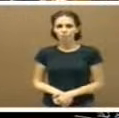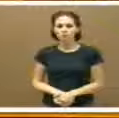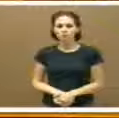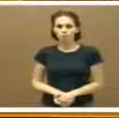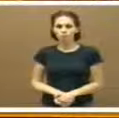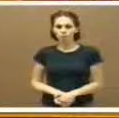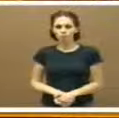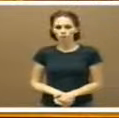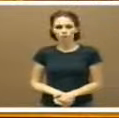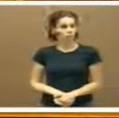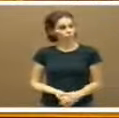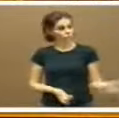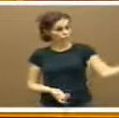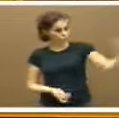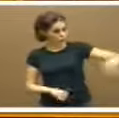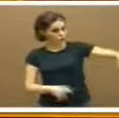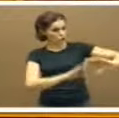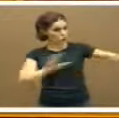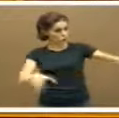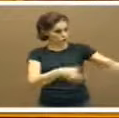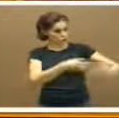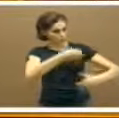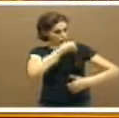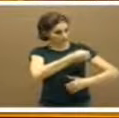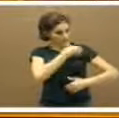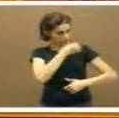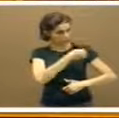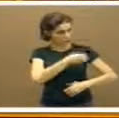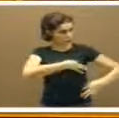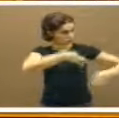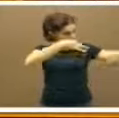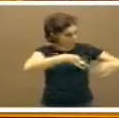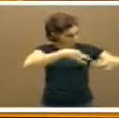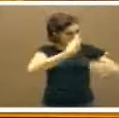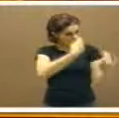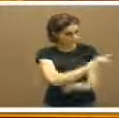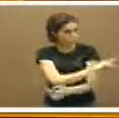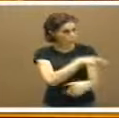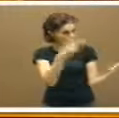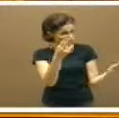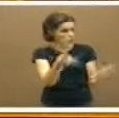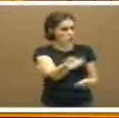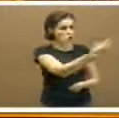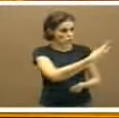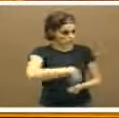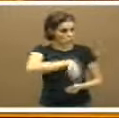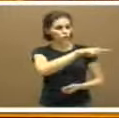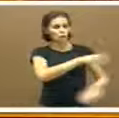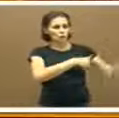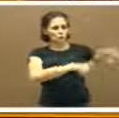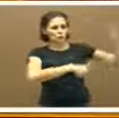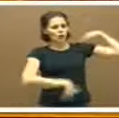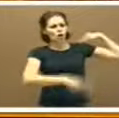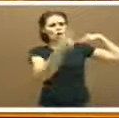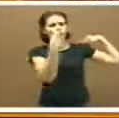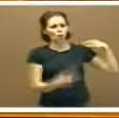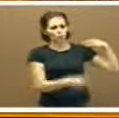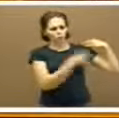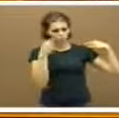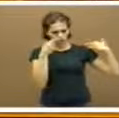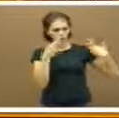Y es que ustedes, señores socialistas, formal y públicamente, también se comprometieron con esa